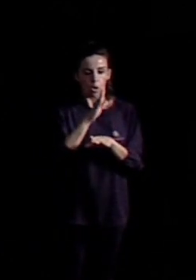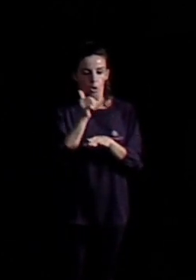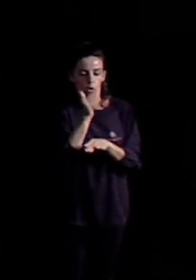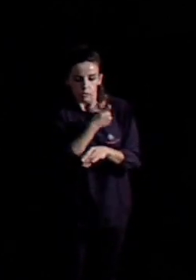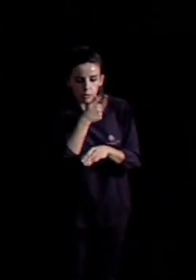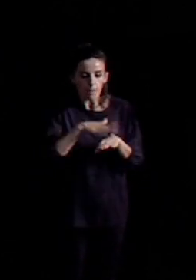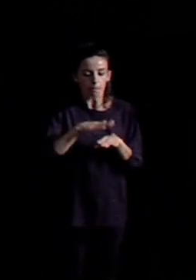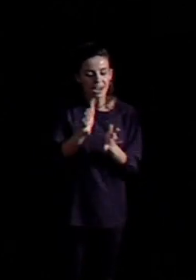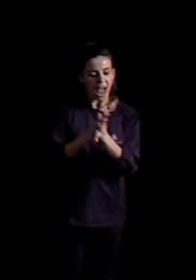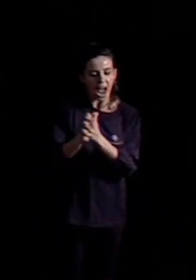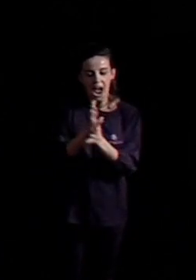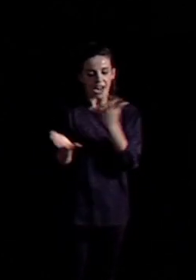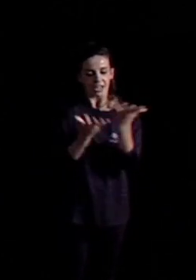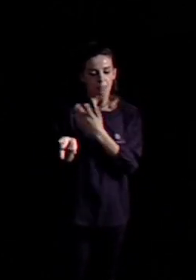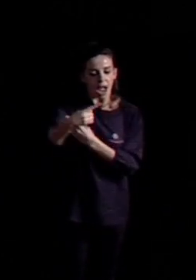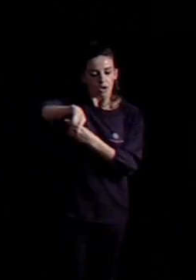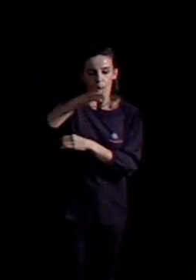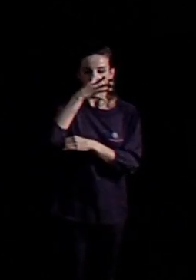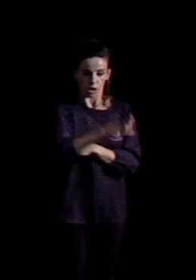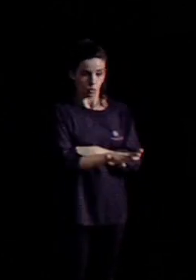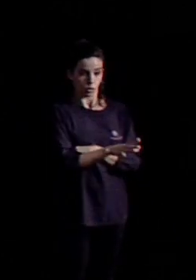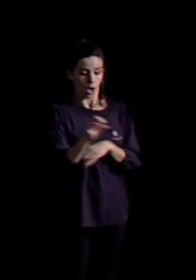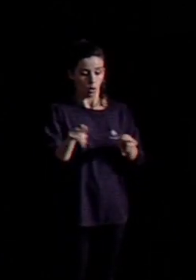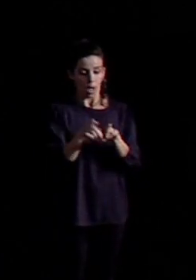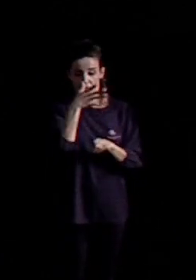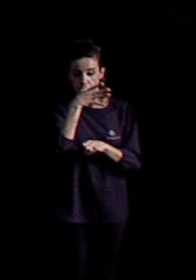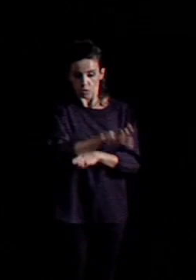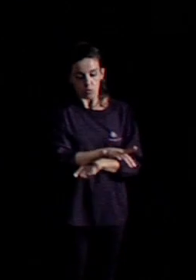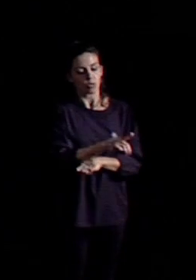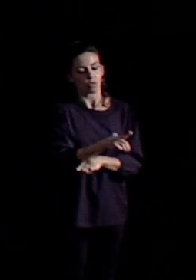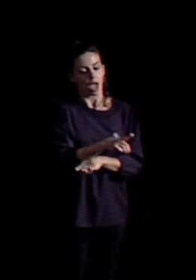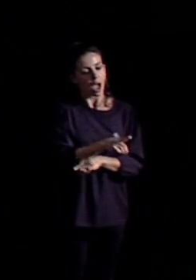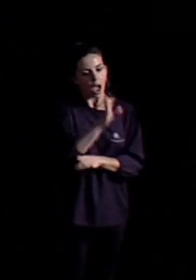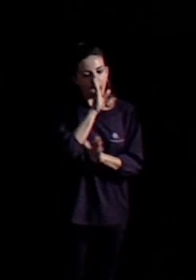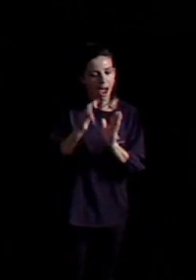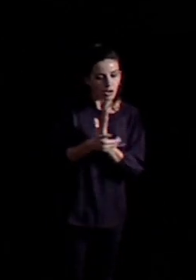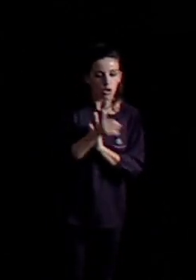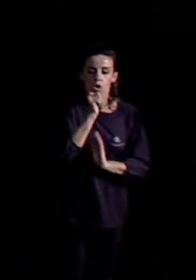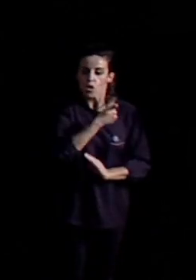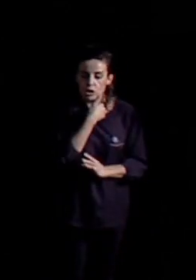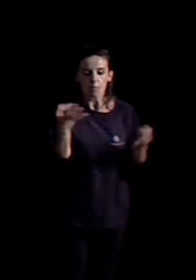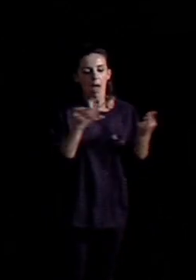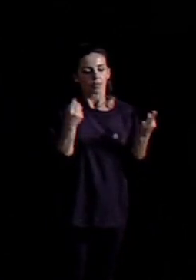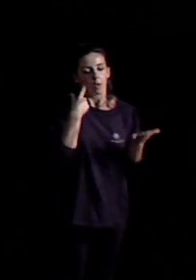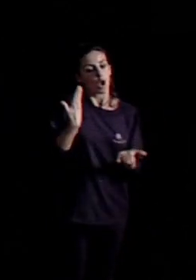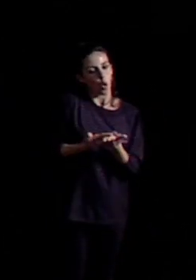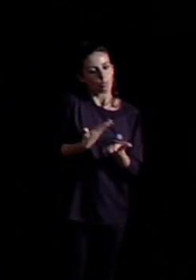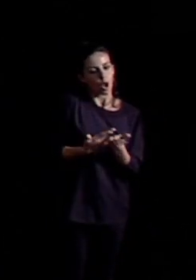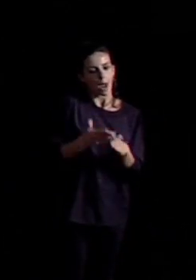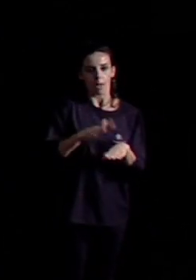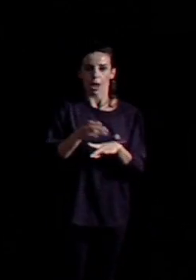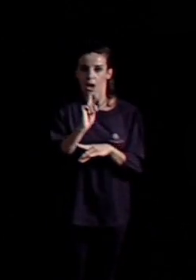las denuncias anónimas, tal cual suena, habrá que comprobarlas y habrá que trabajarlas para que no sea otra parte